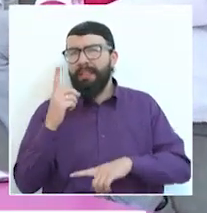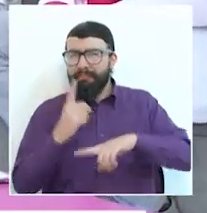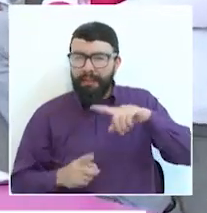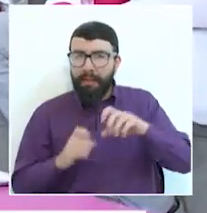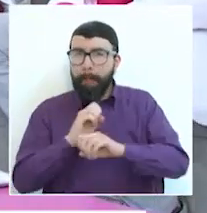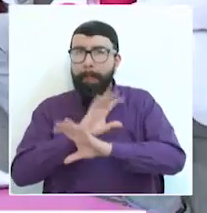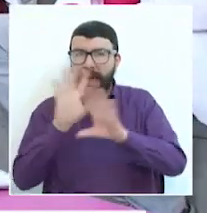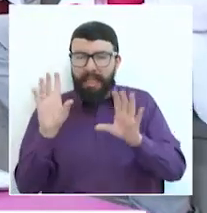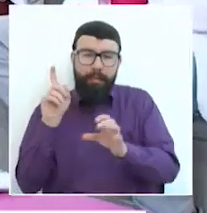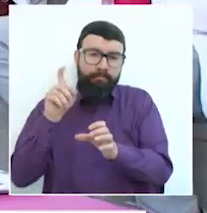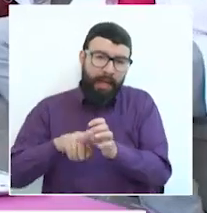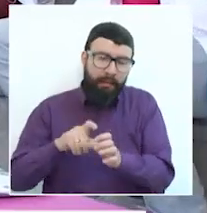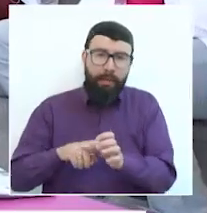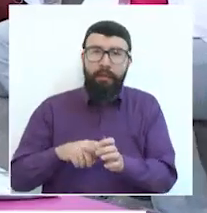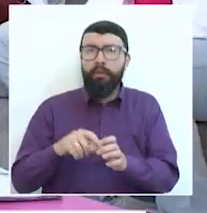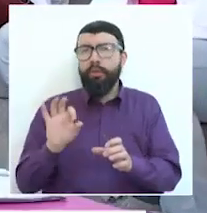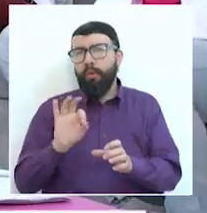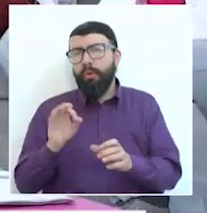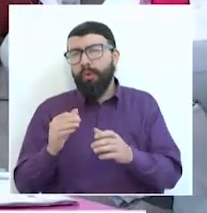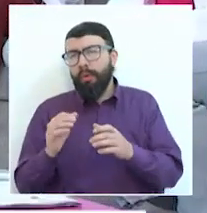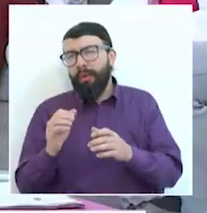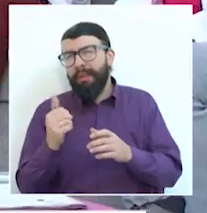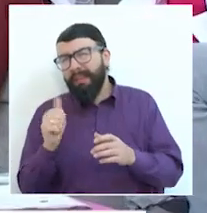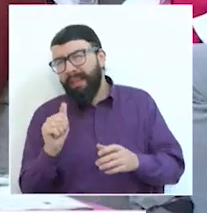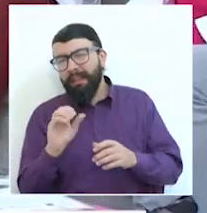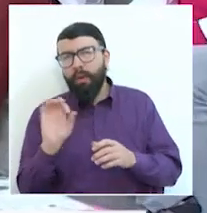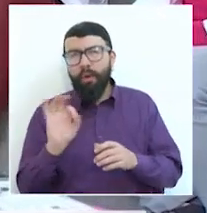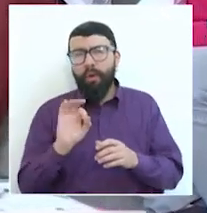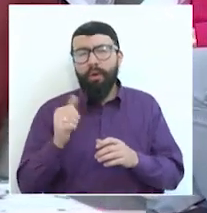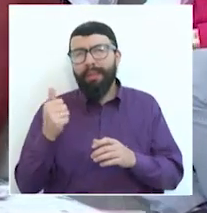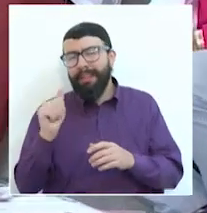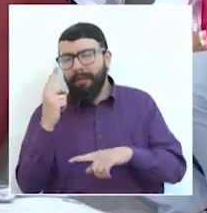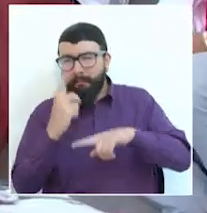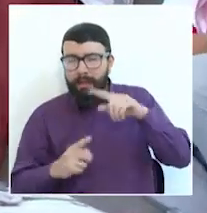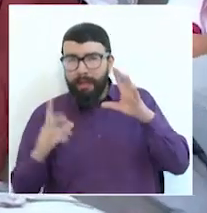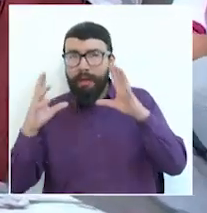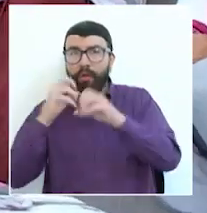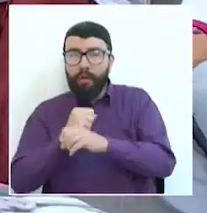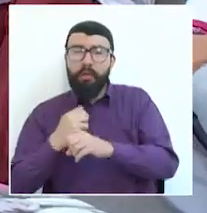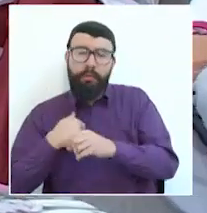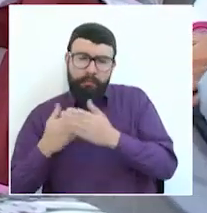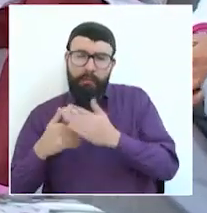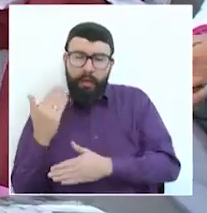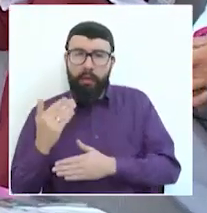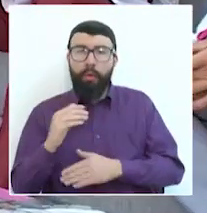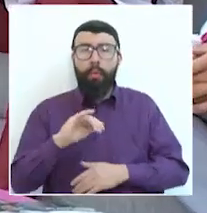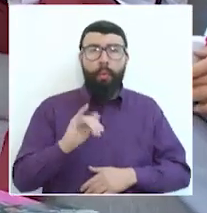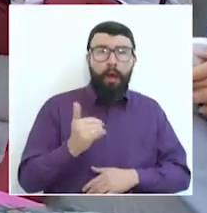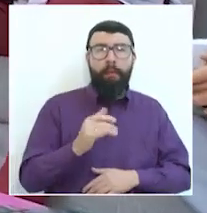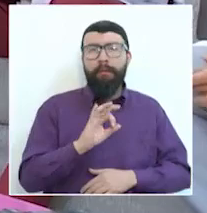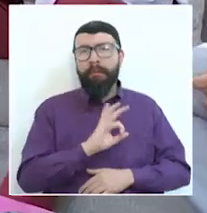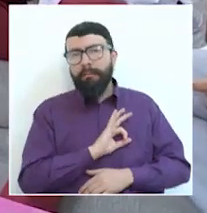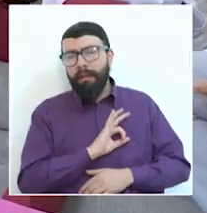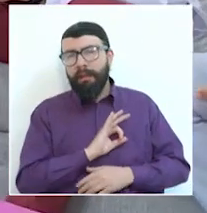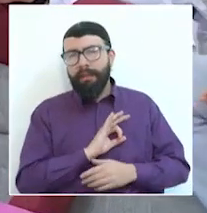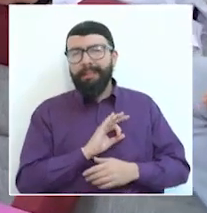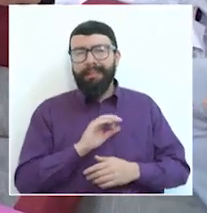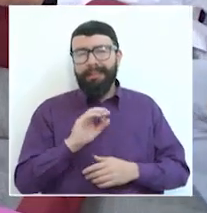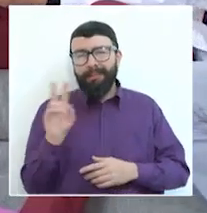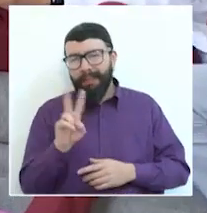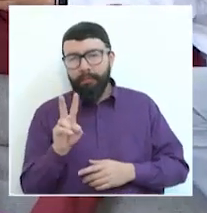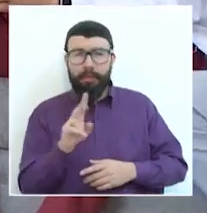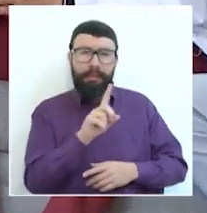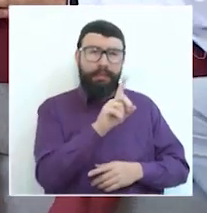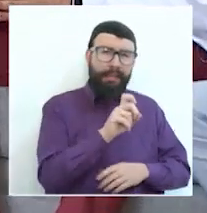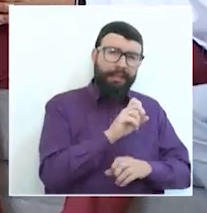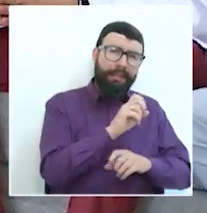y trato de acostarme 10, 10 y media de la noche, de lunes a miércoles. Jueves, viernes y sábado, si es un poco más complicado, igual, 6, 6 y media de la mañana,